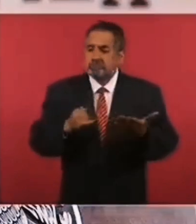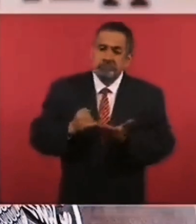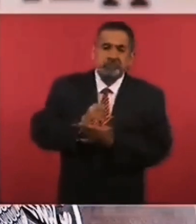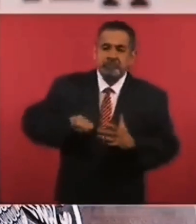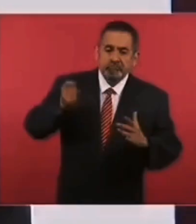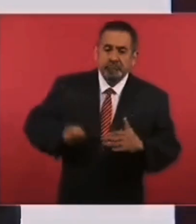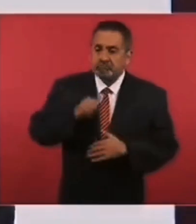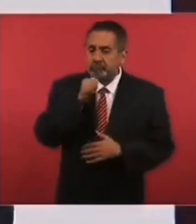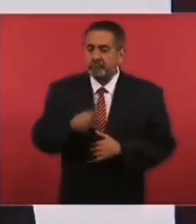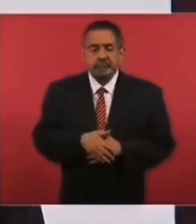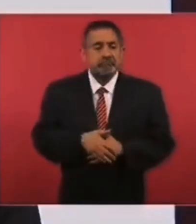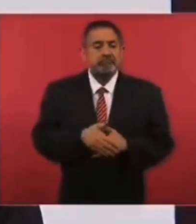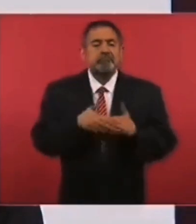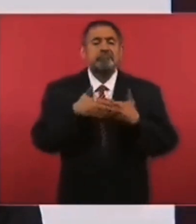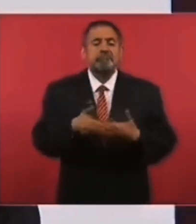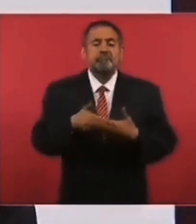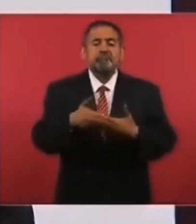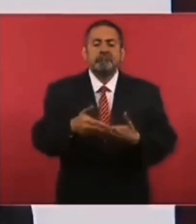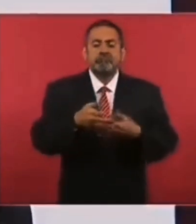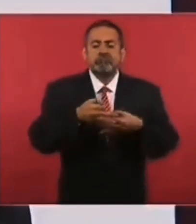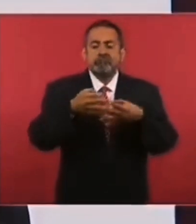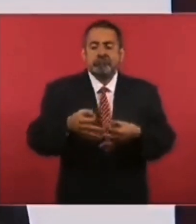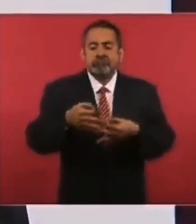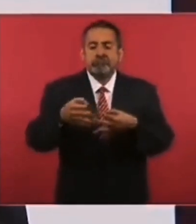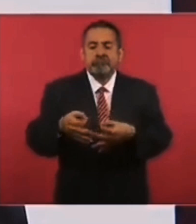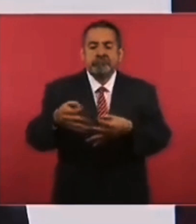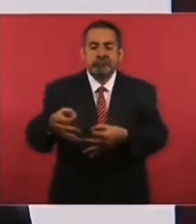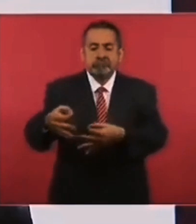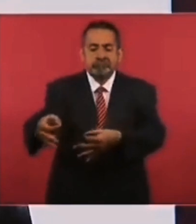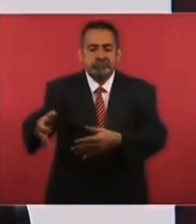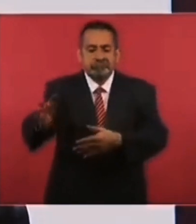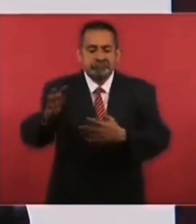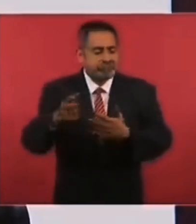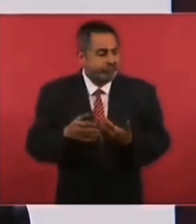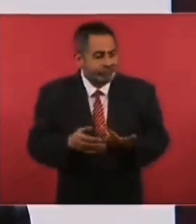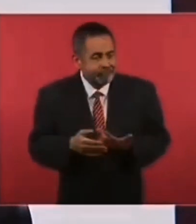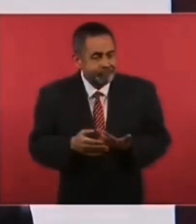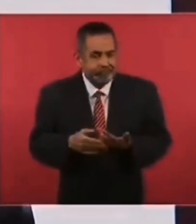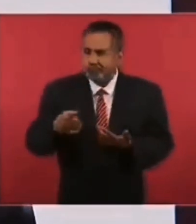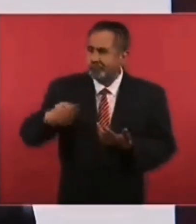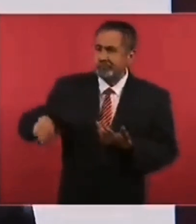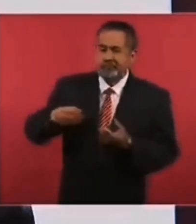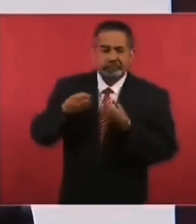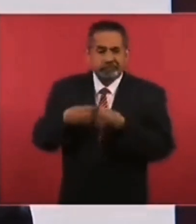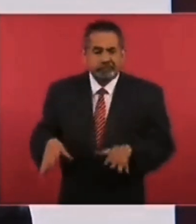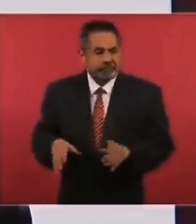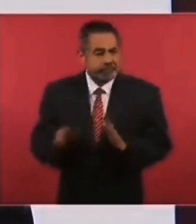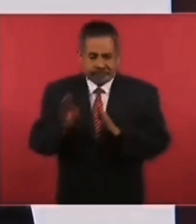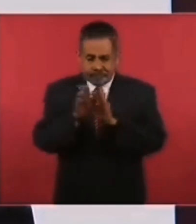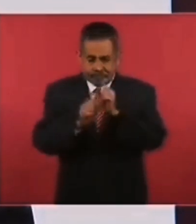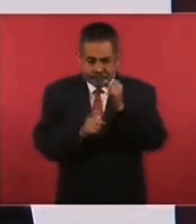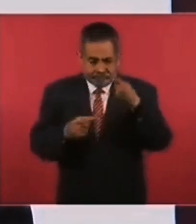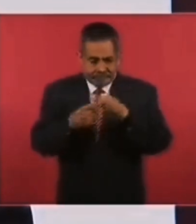asunto. Retrasar indebidamente la resolución del asunto atenta no solamente contra la Constitución